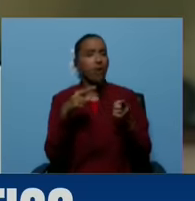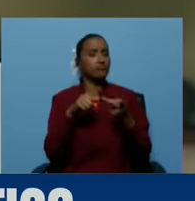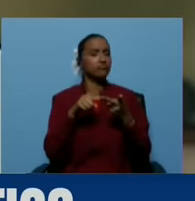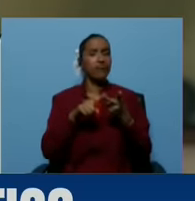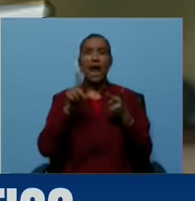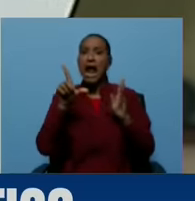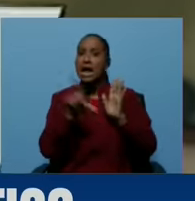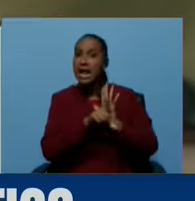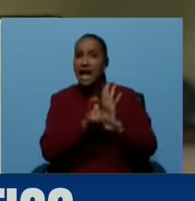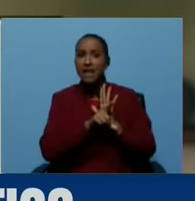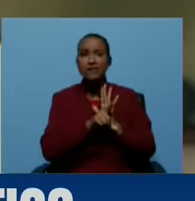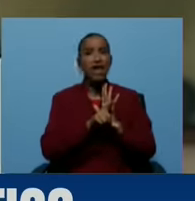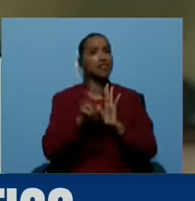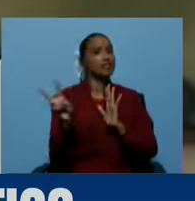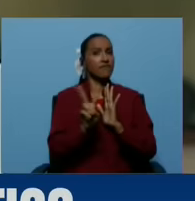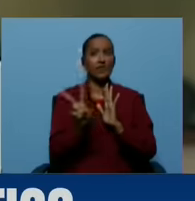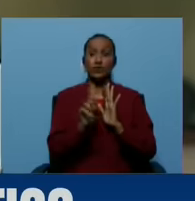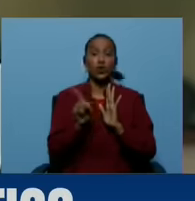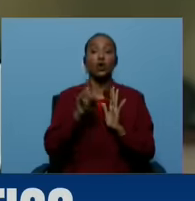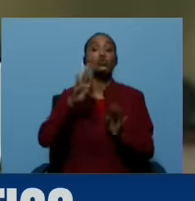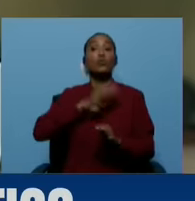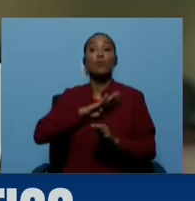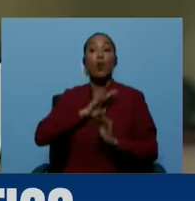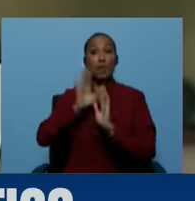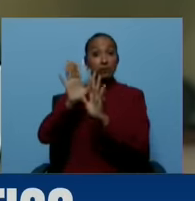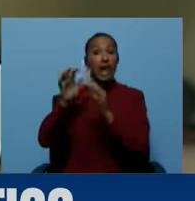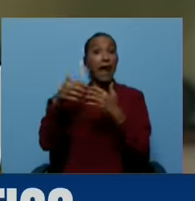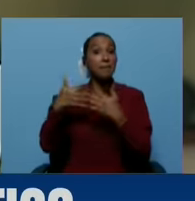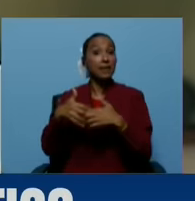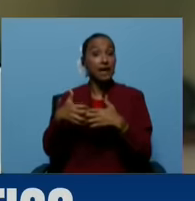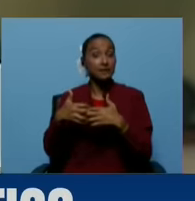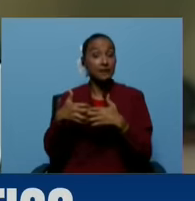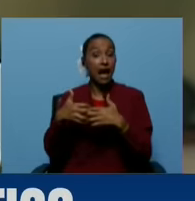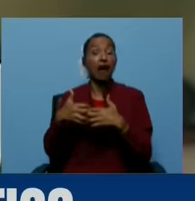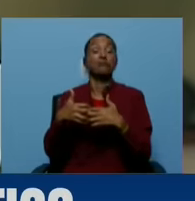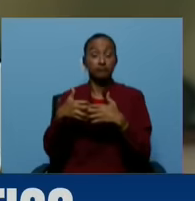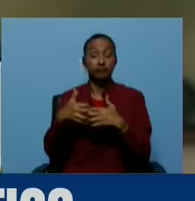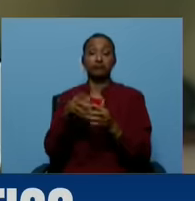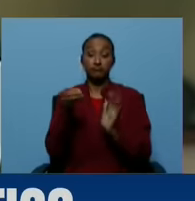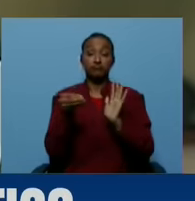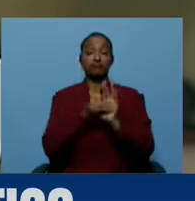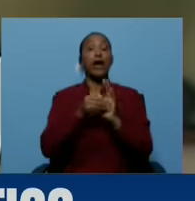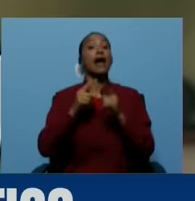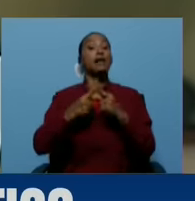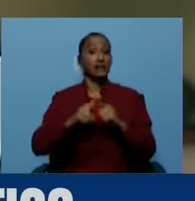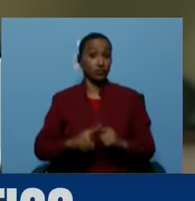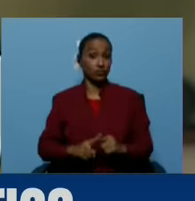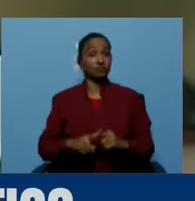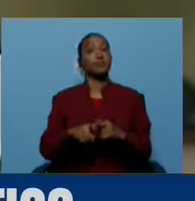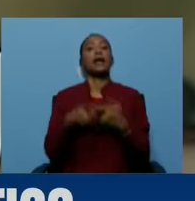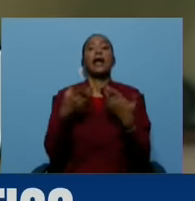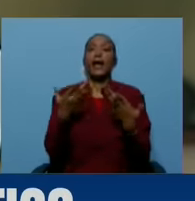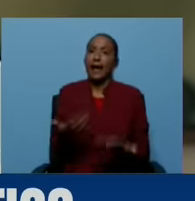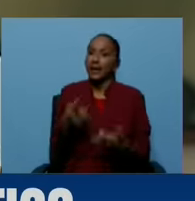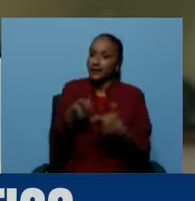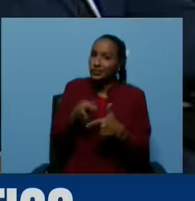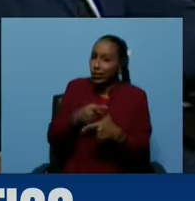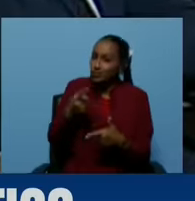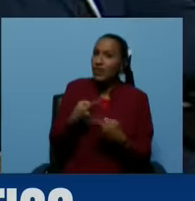República, sino sus propios resultados. Por eso el presidente Nicolás Maduro ha